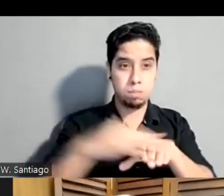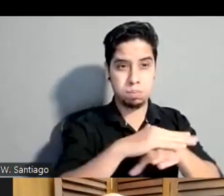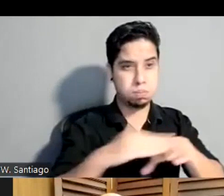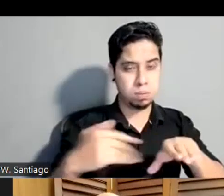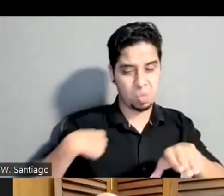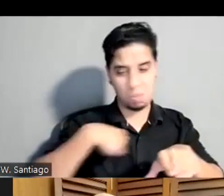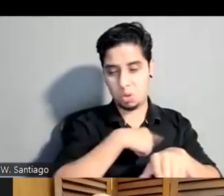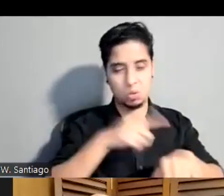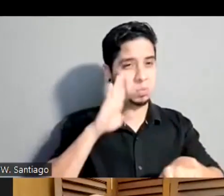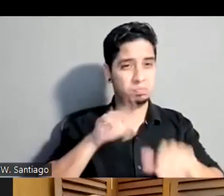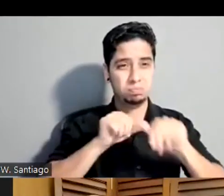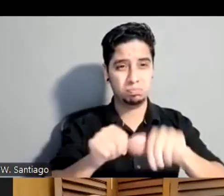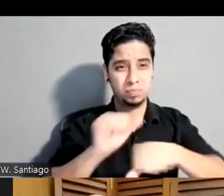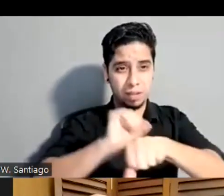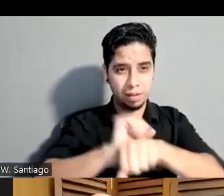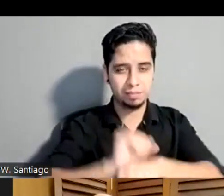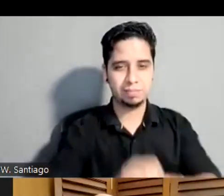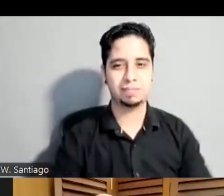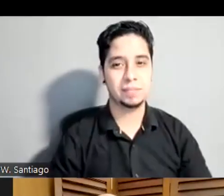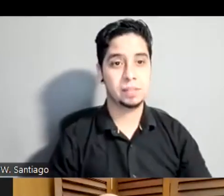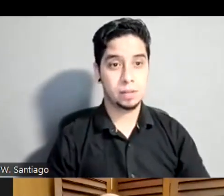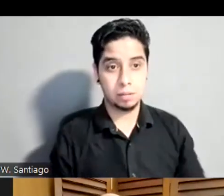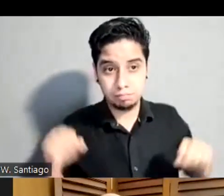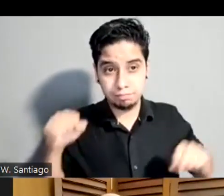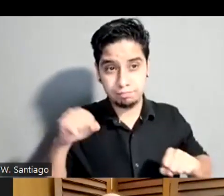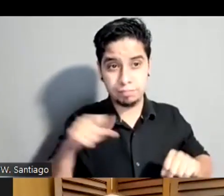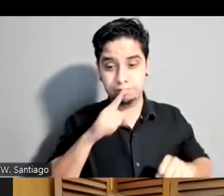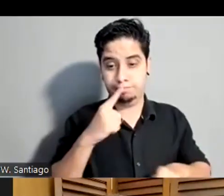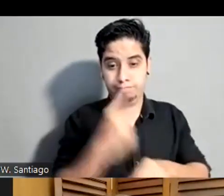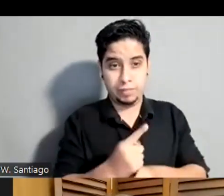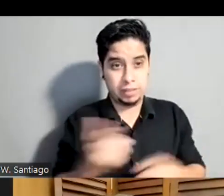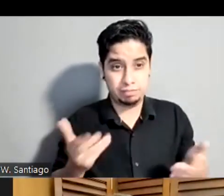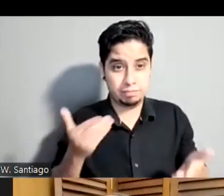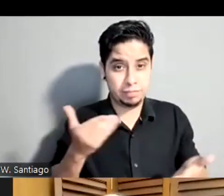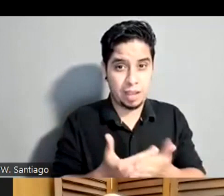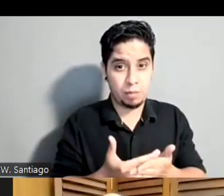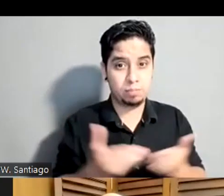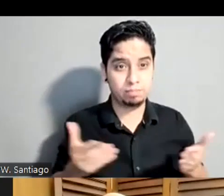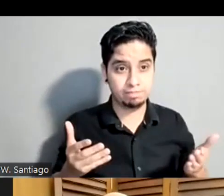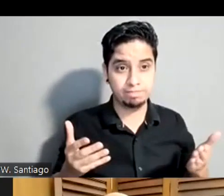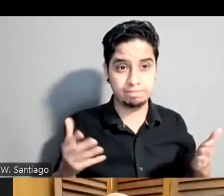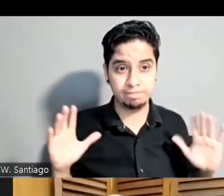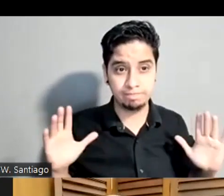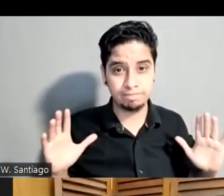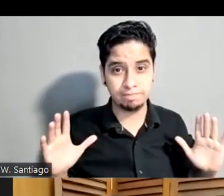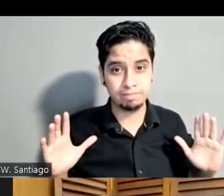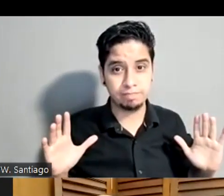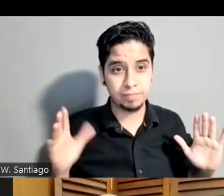Ay, Dios mío, esto no es fácil, pero pues así, aquí estamos y ya mismo vamos para 11. Para 11